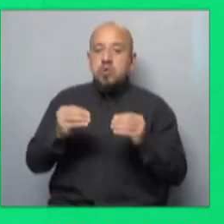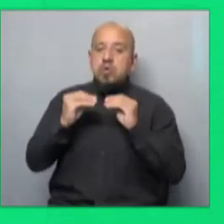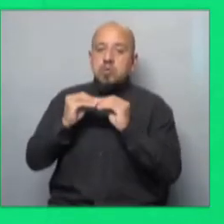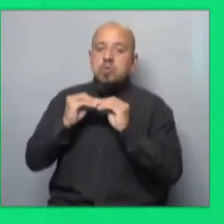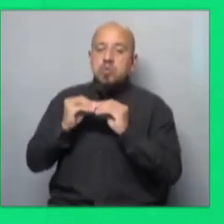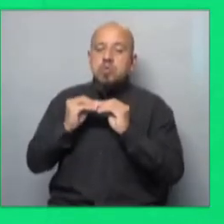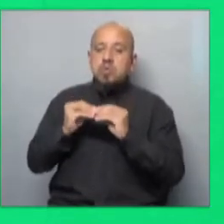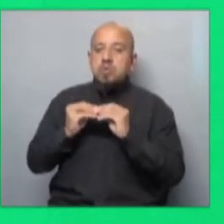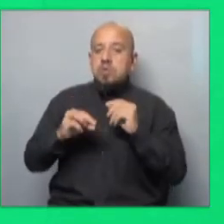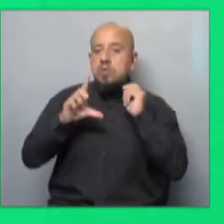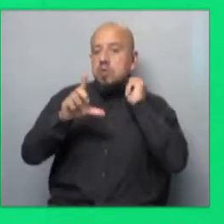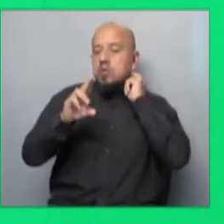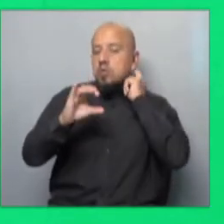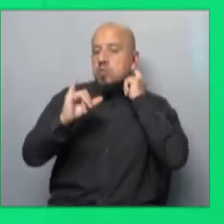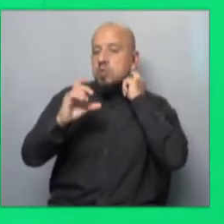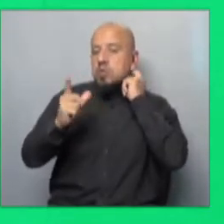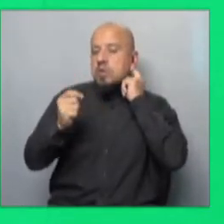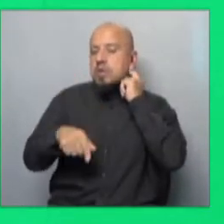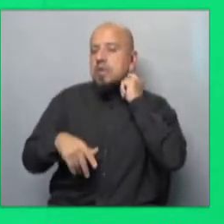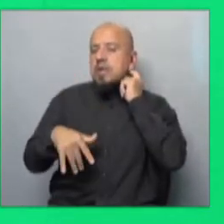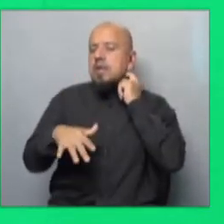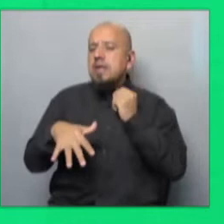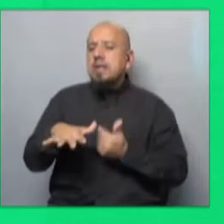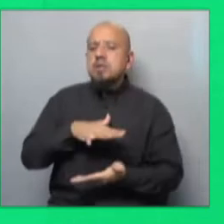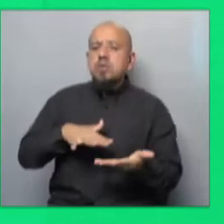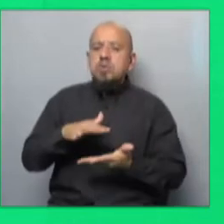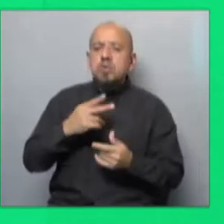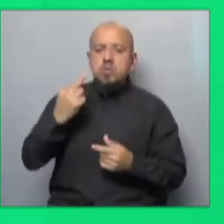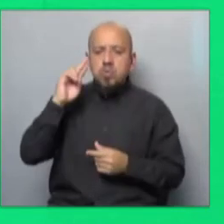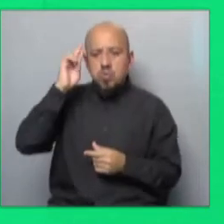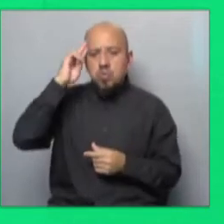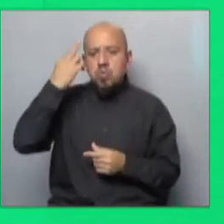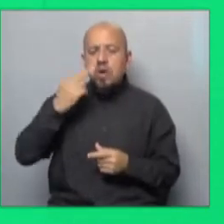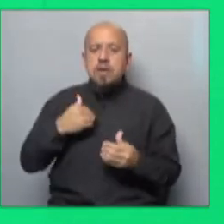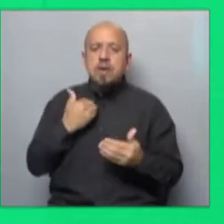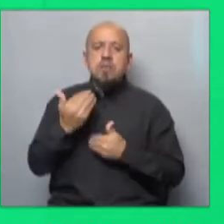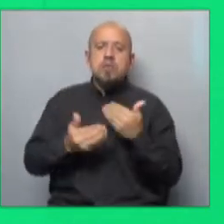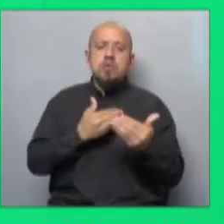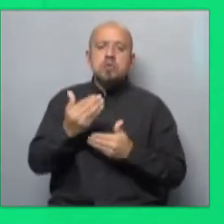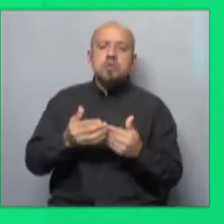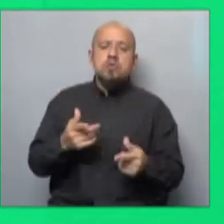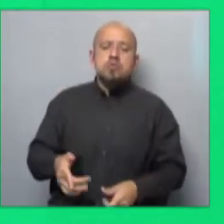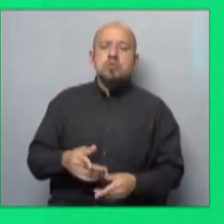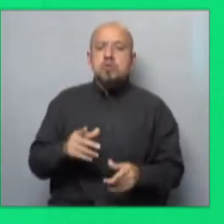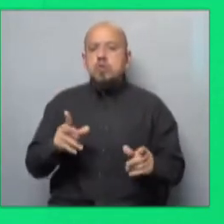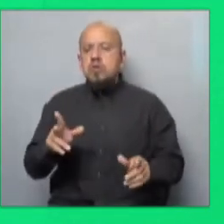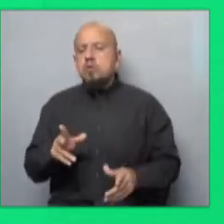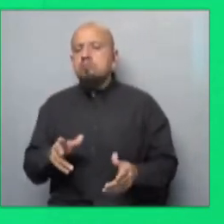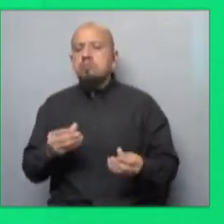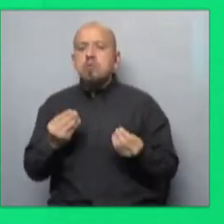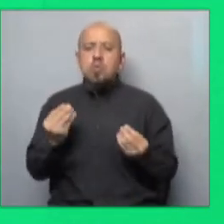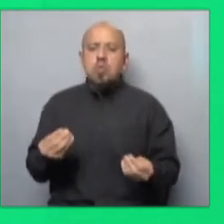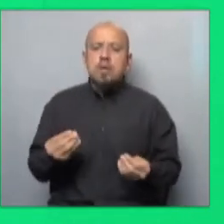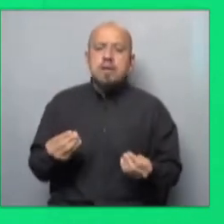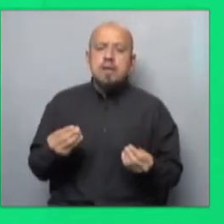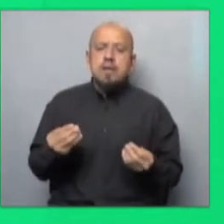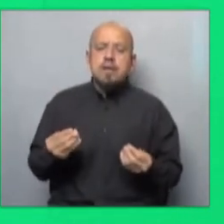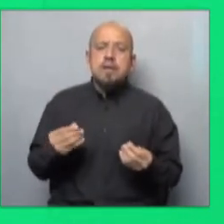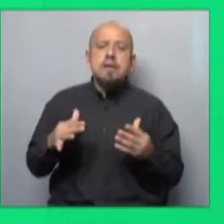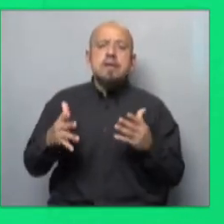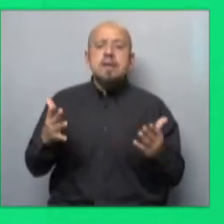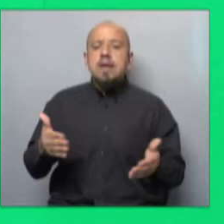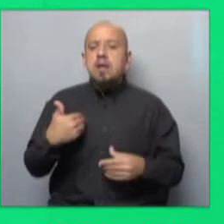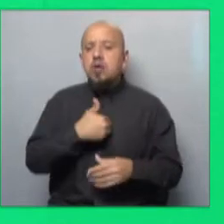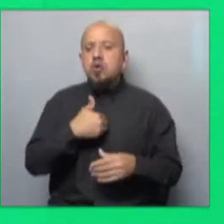a lucila cuál era la situación de uruguay con respecto a estos procesos de regularización y cuáles eran cuáles son las